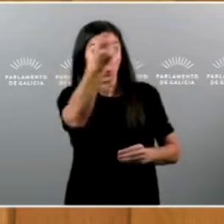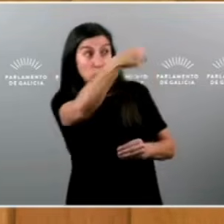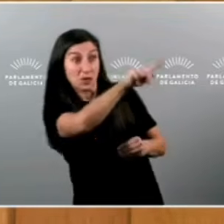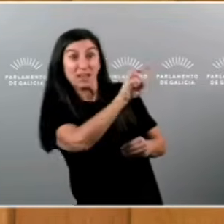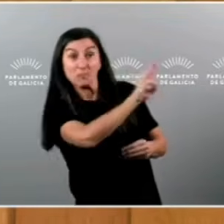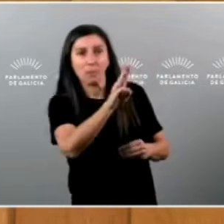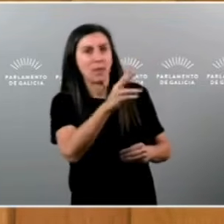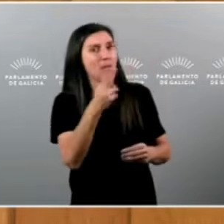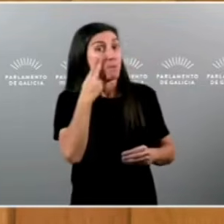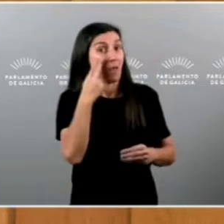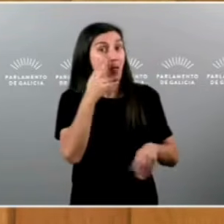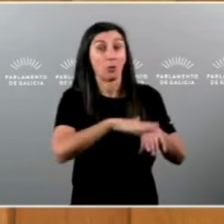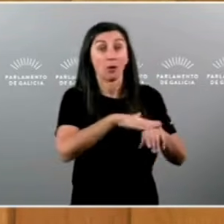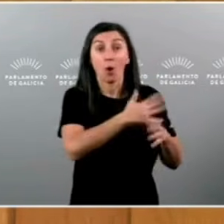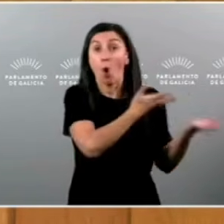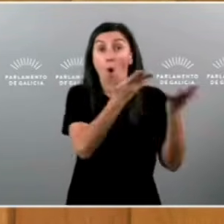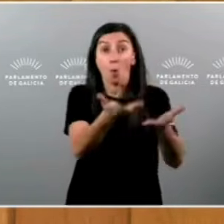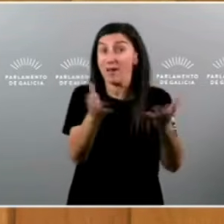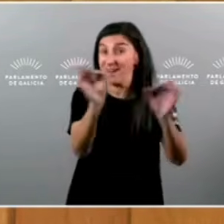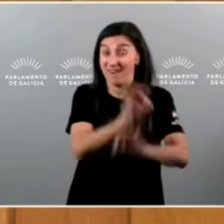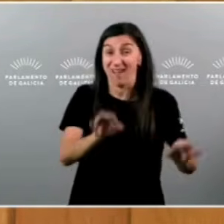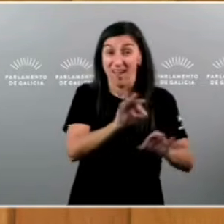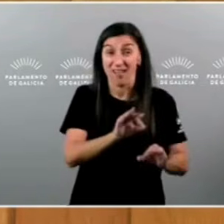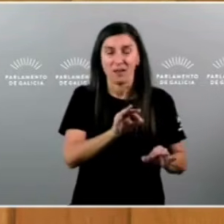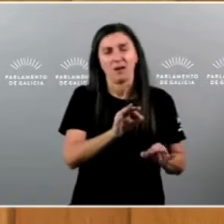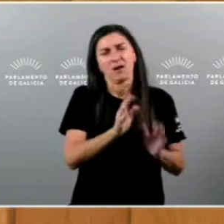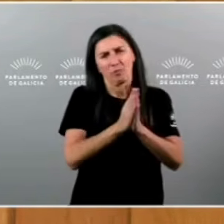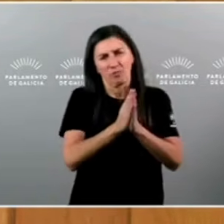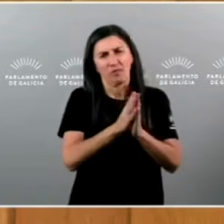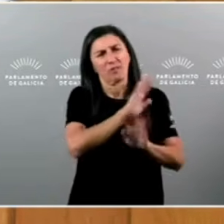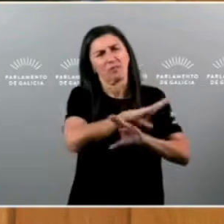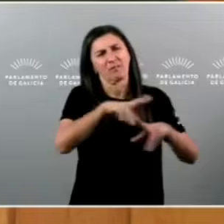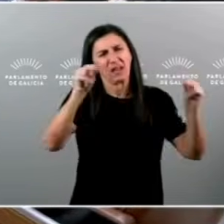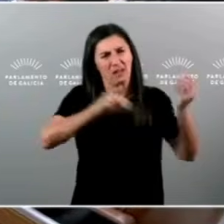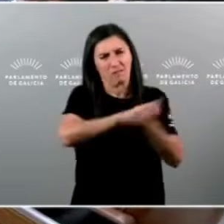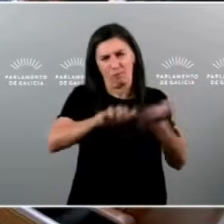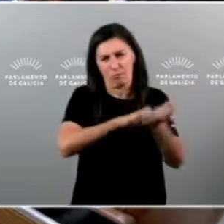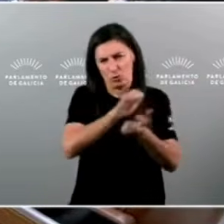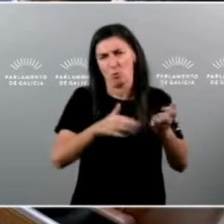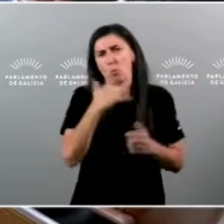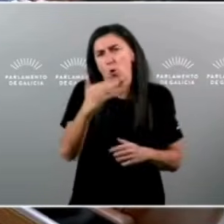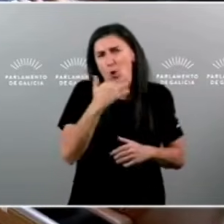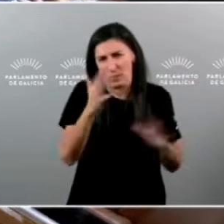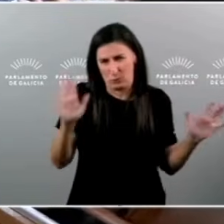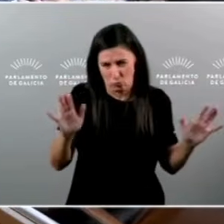que aportarlle a este país, polo menos a ver se poden deixar de facer tanto ruído. Gracias.